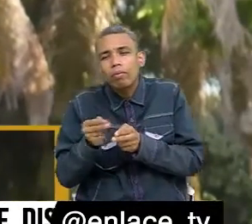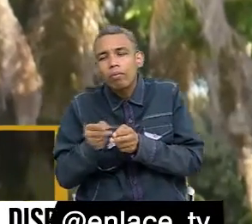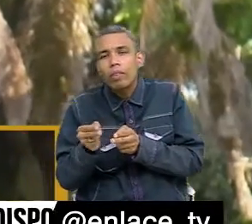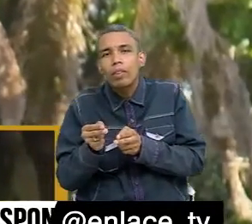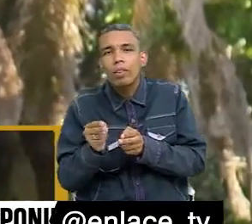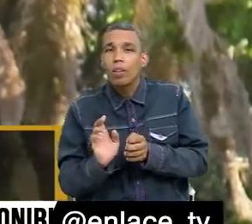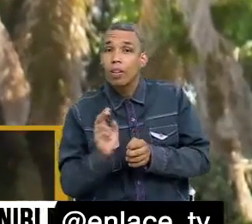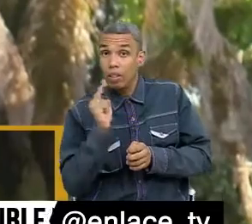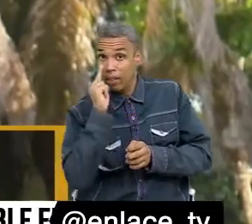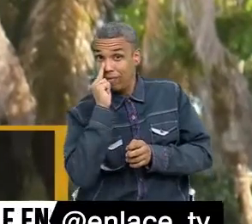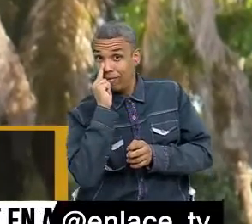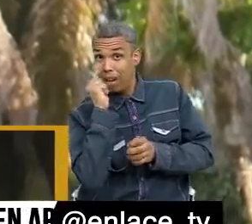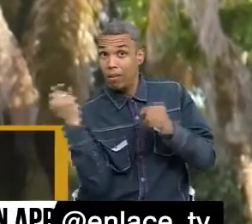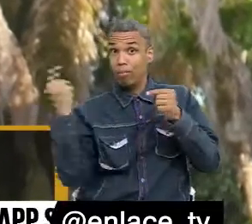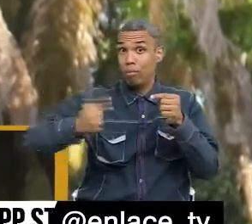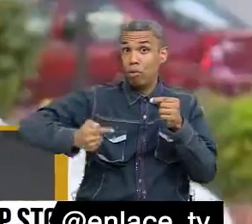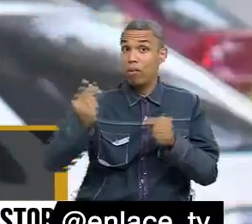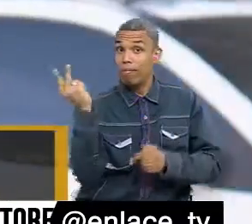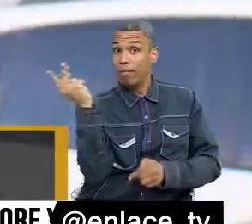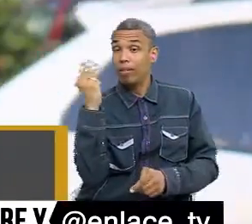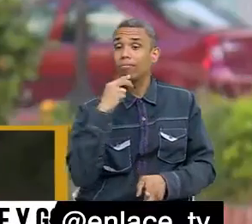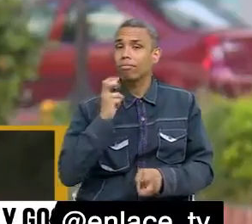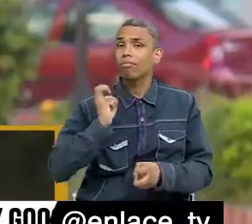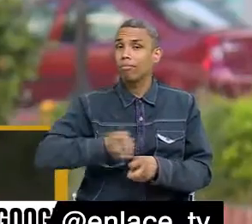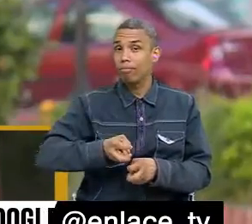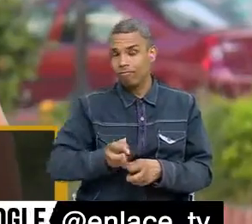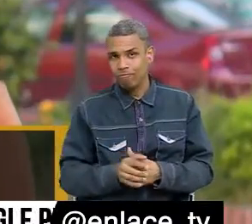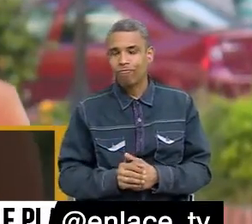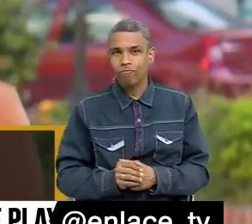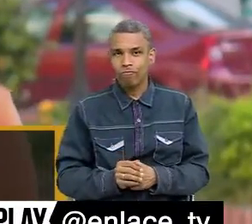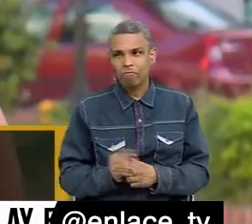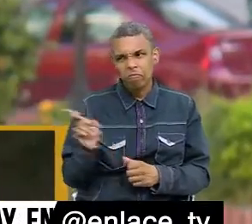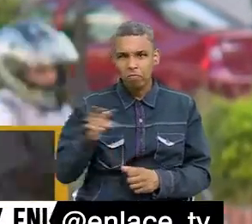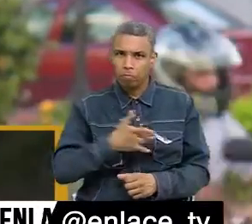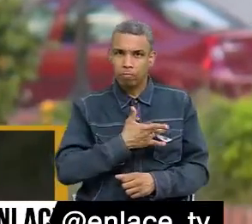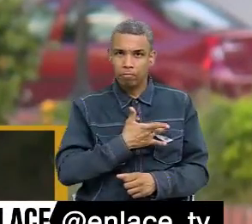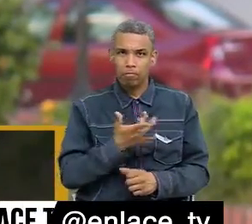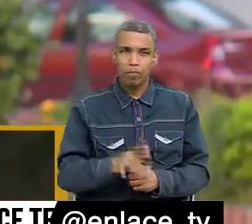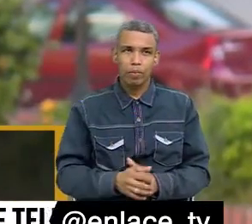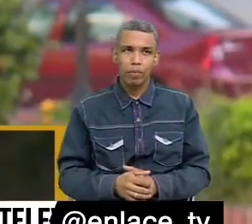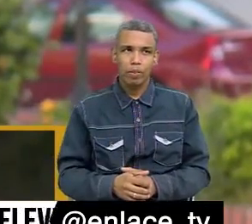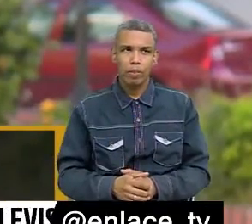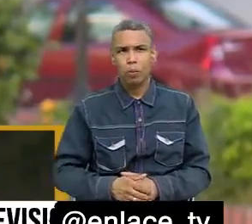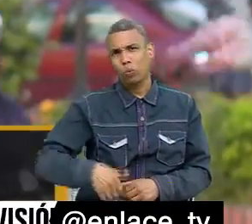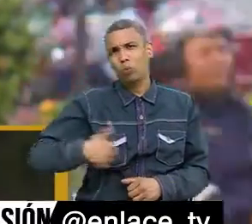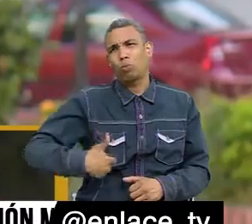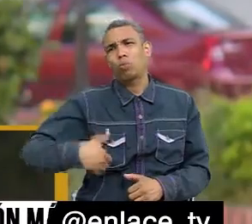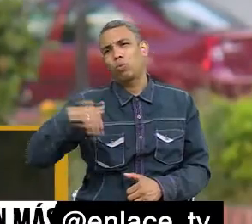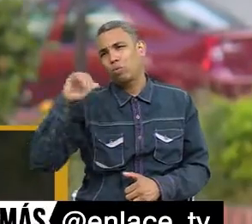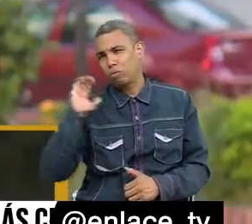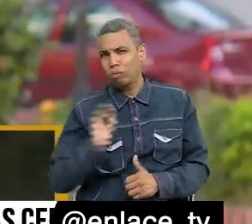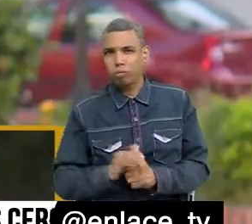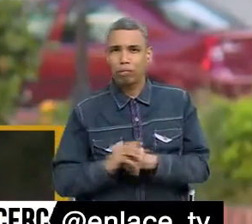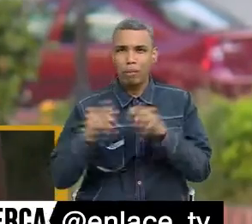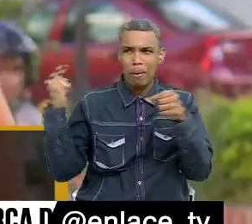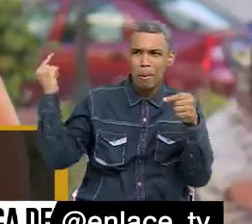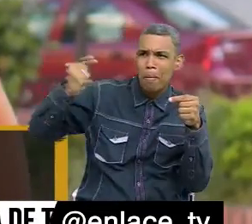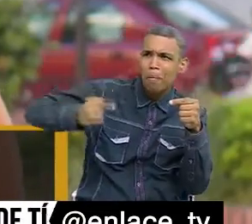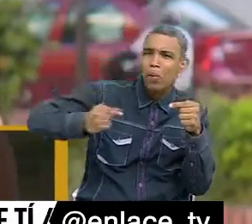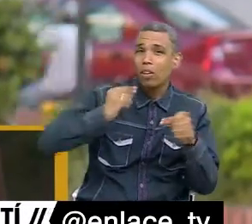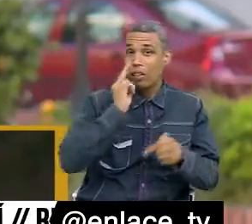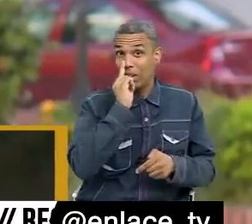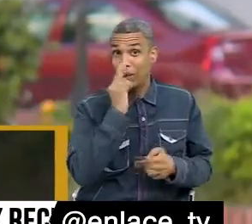prueba de fuego frente al Atlético Nacional. Sí, pienso que espectacular, contra esos equipos son los que uno siempre quiere jugar, porque